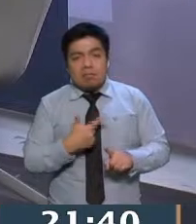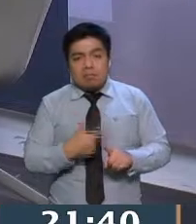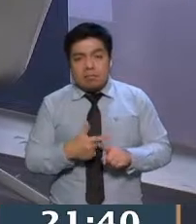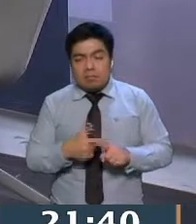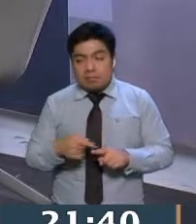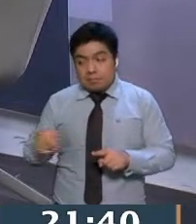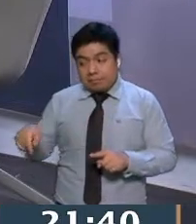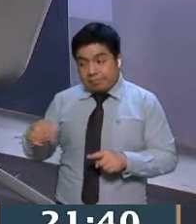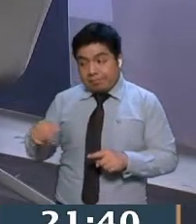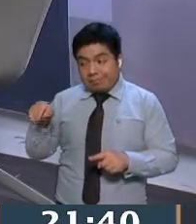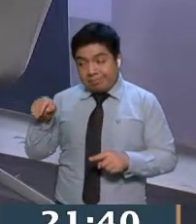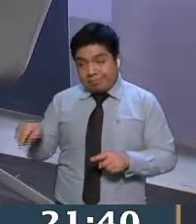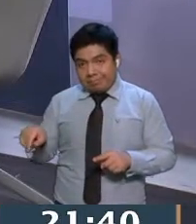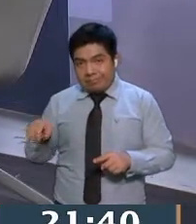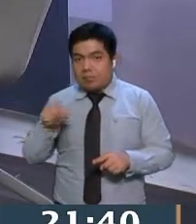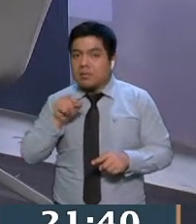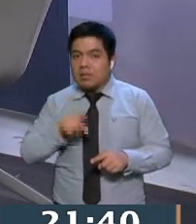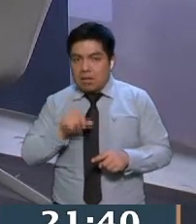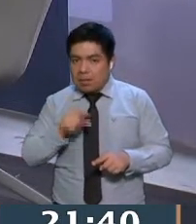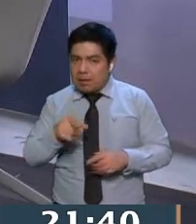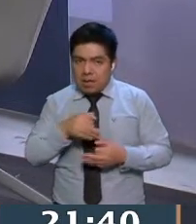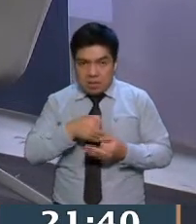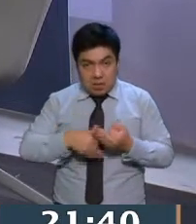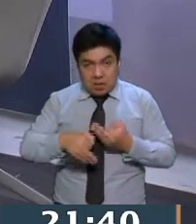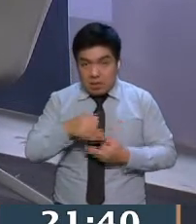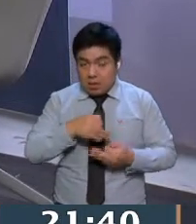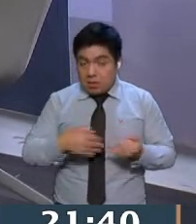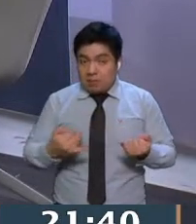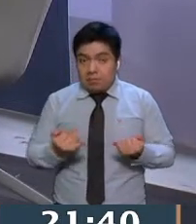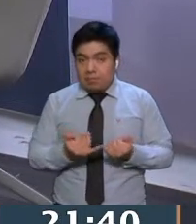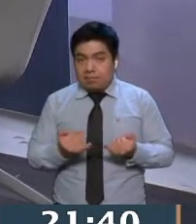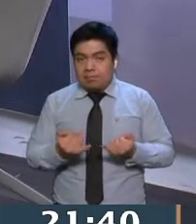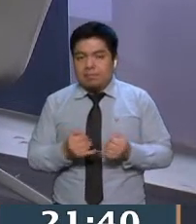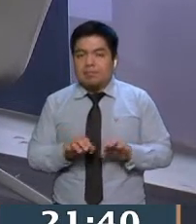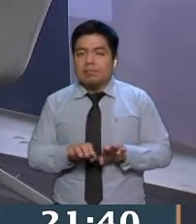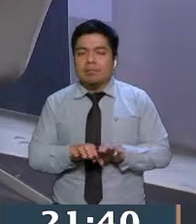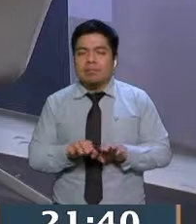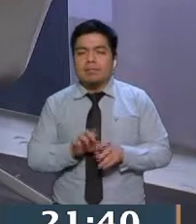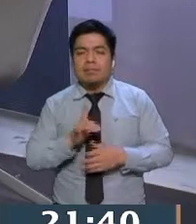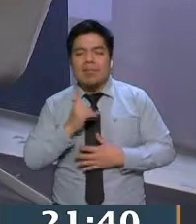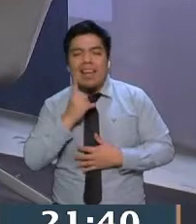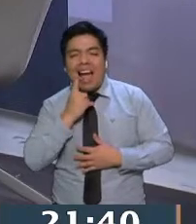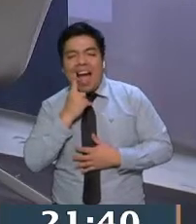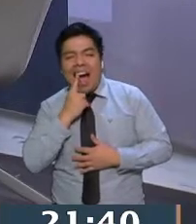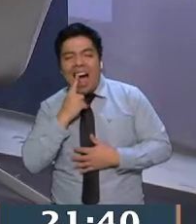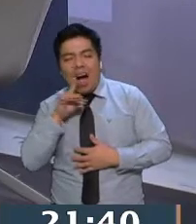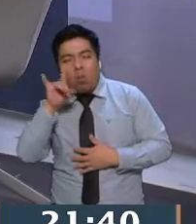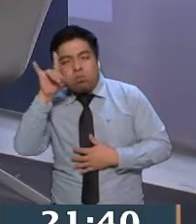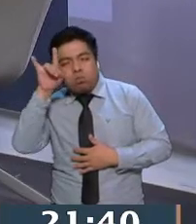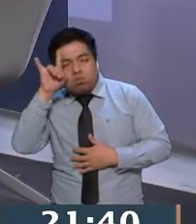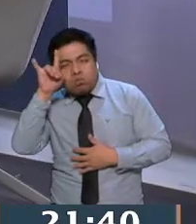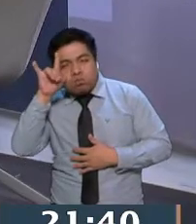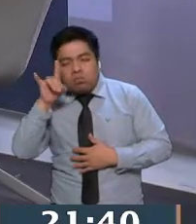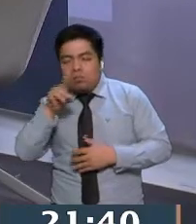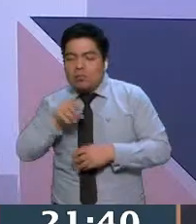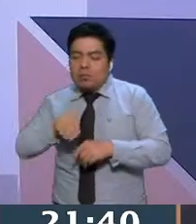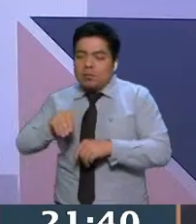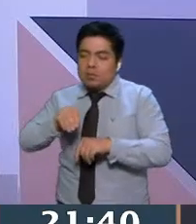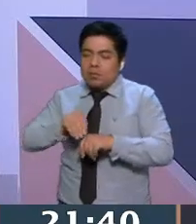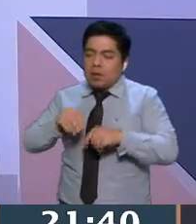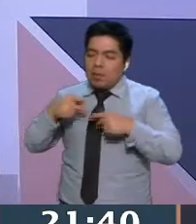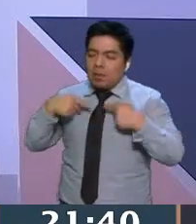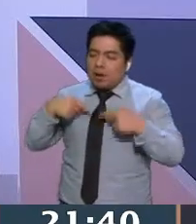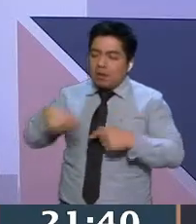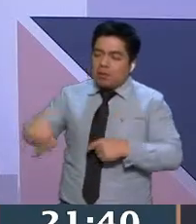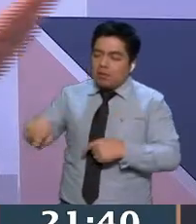esas figuras, para todos los casos, incluye a todos, sino el juego perverso de posicionar personajes que ya